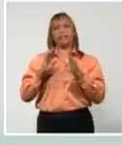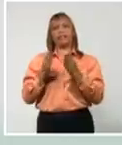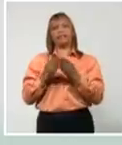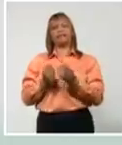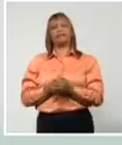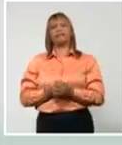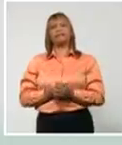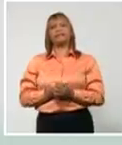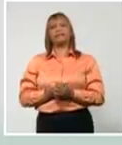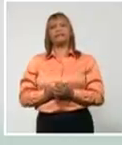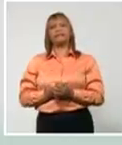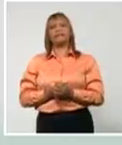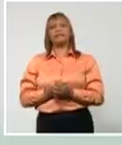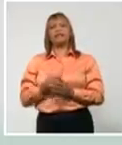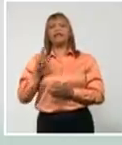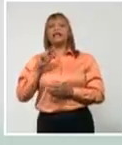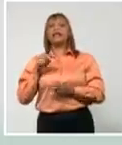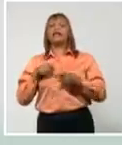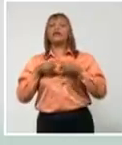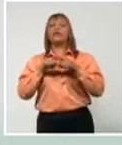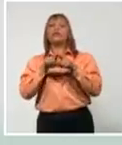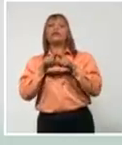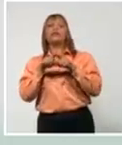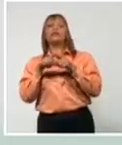Reino Unido, que acumula